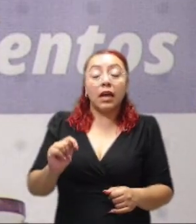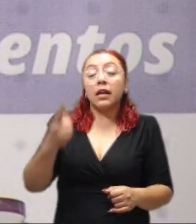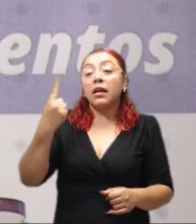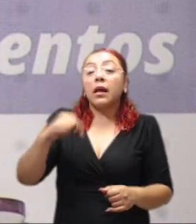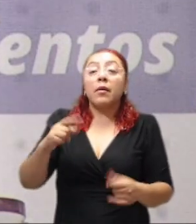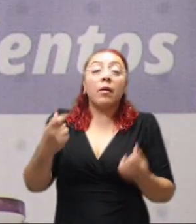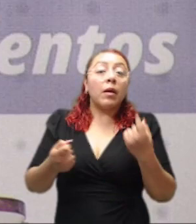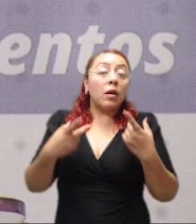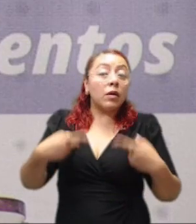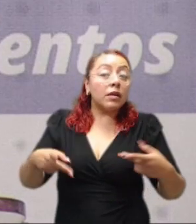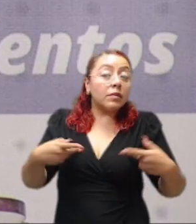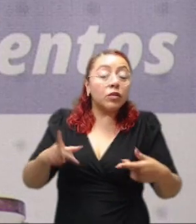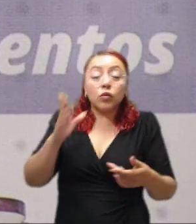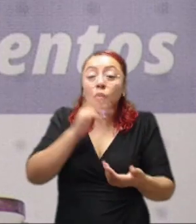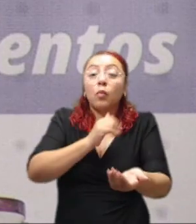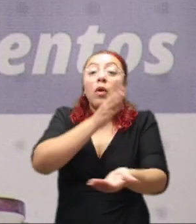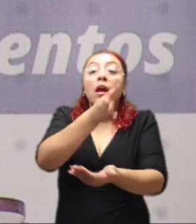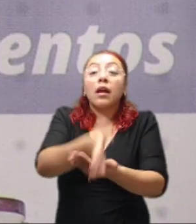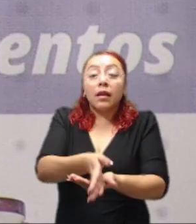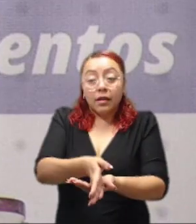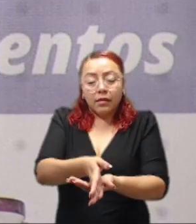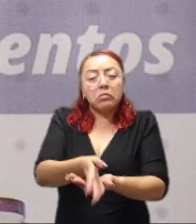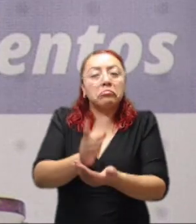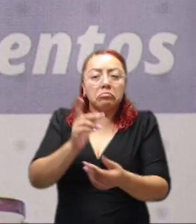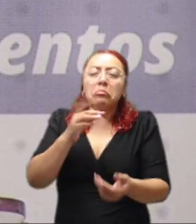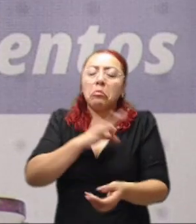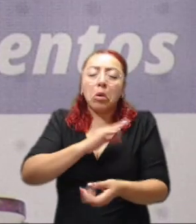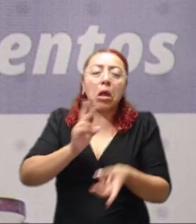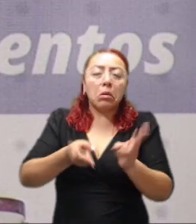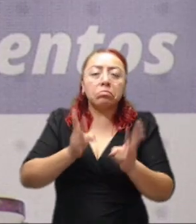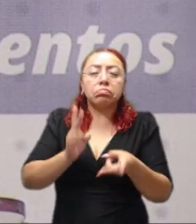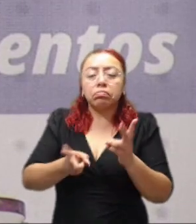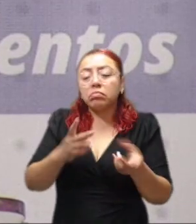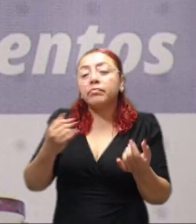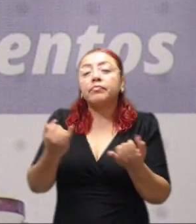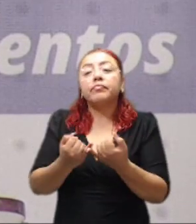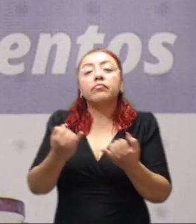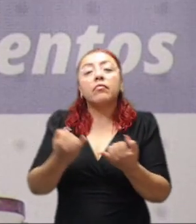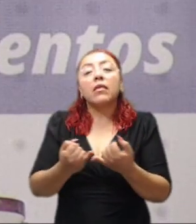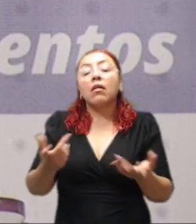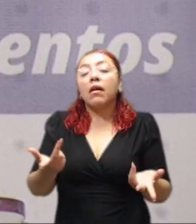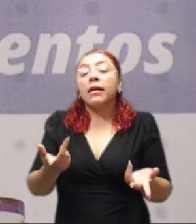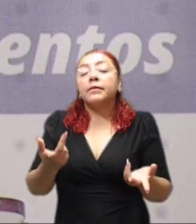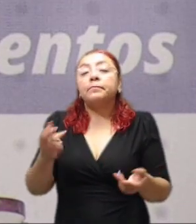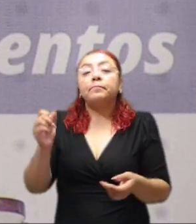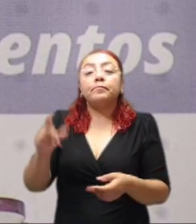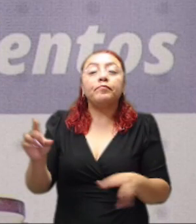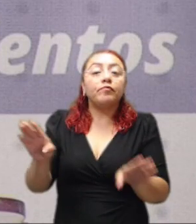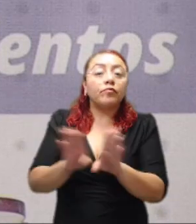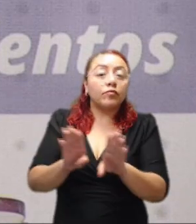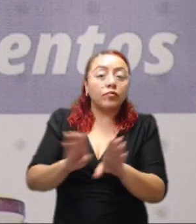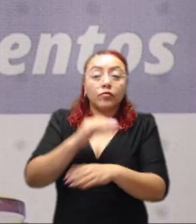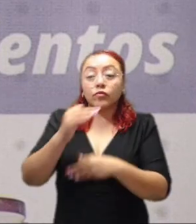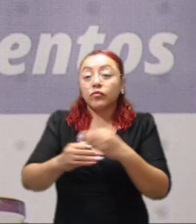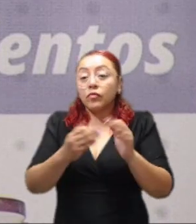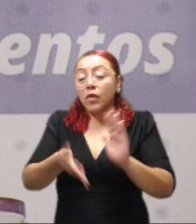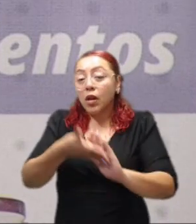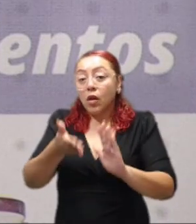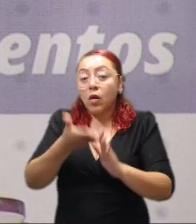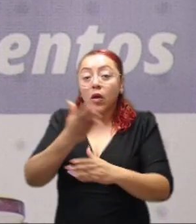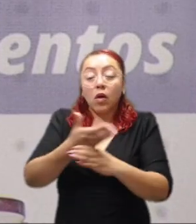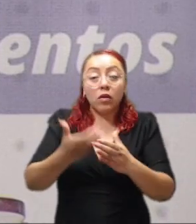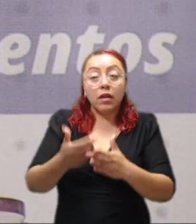accesar al la cabecera municipal en cuanto a Obras Públicas serán autorizadas y ejecutadas en función de las necesidades